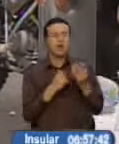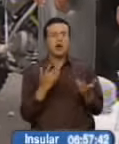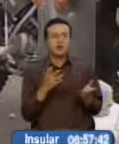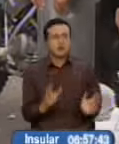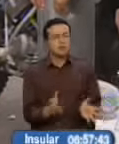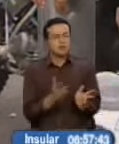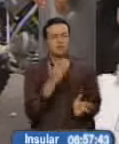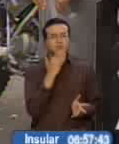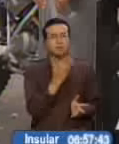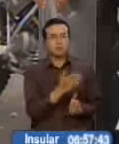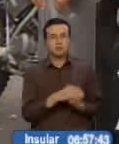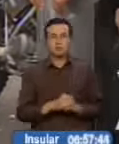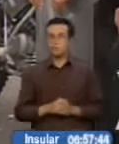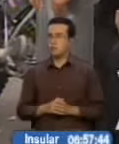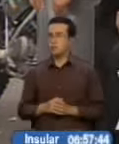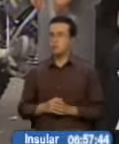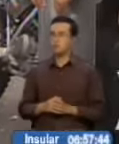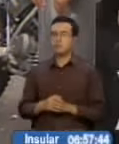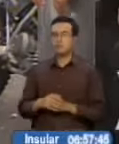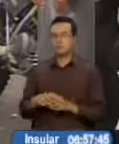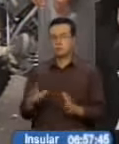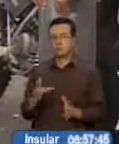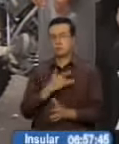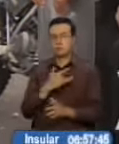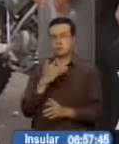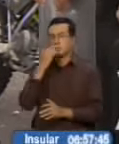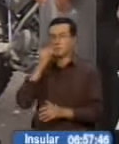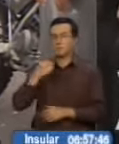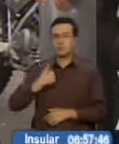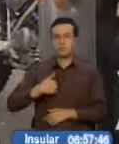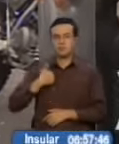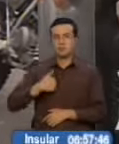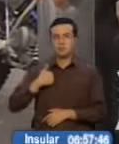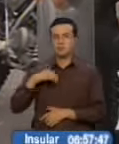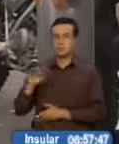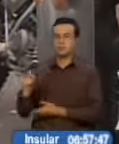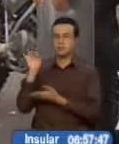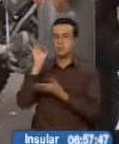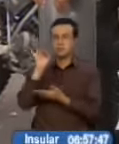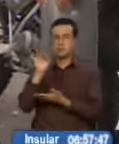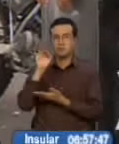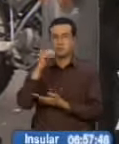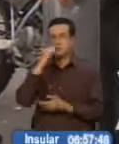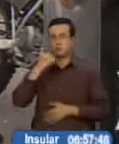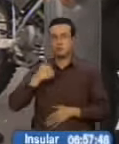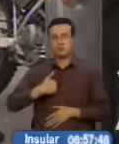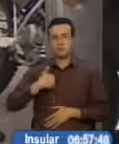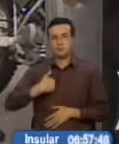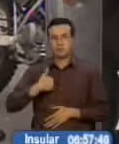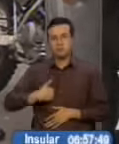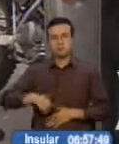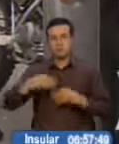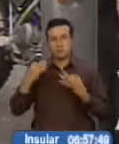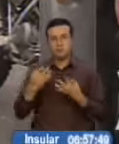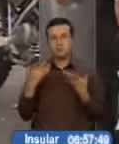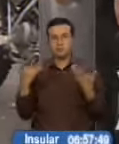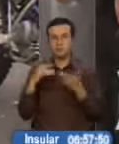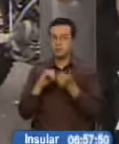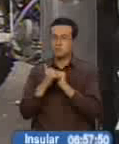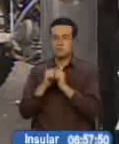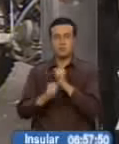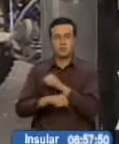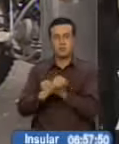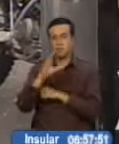situaciones iguales o parecidas a esta. Bueno, que hay que sentir con orgullo, ser representante y ser orgulloso de realizar este deporte